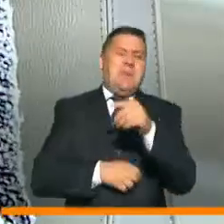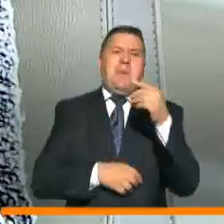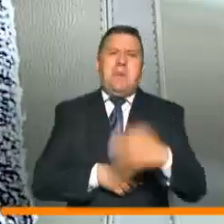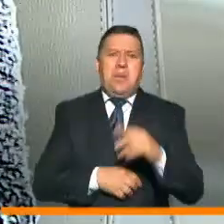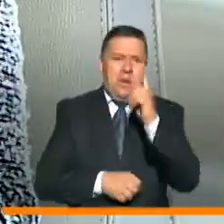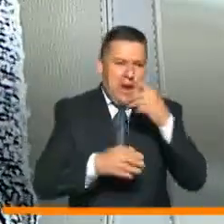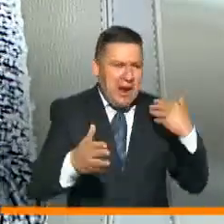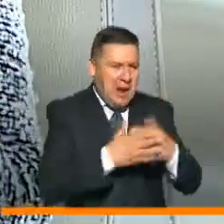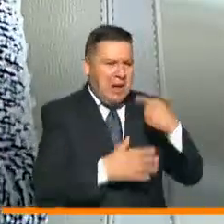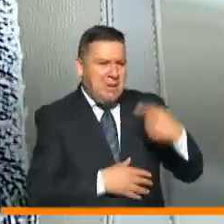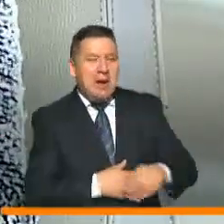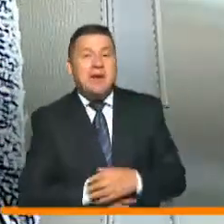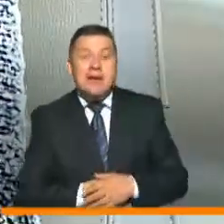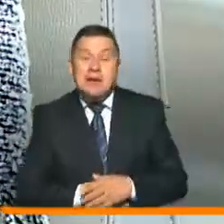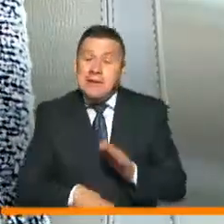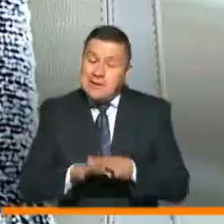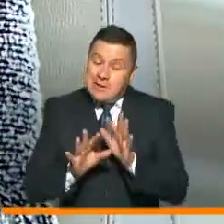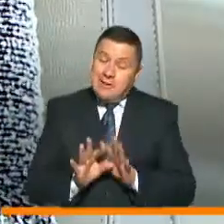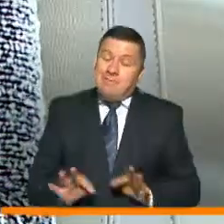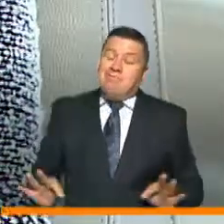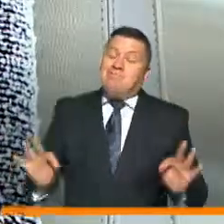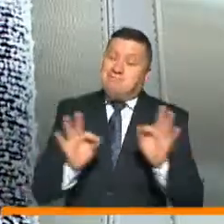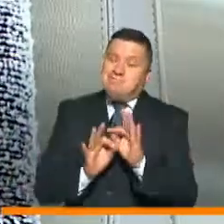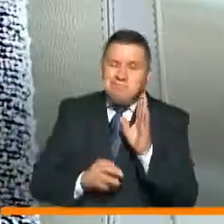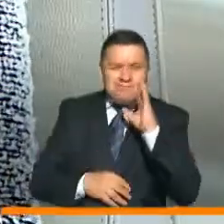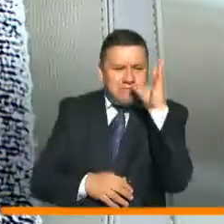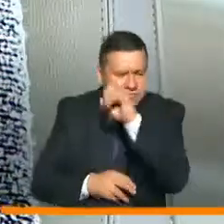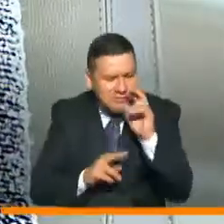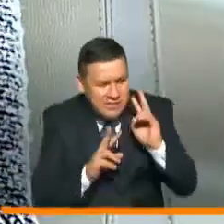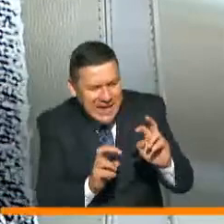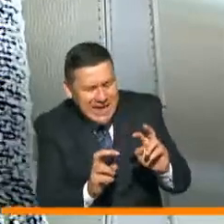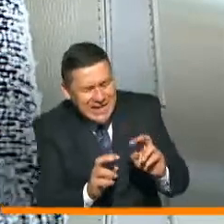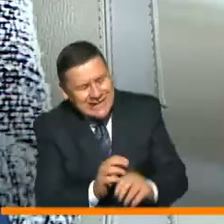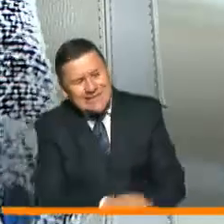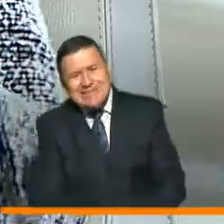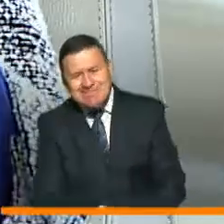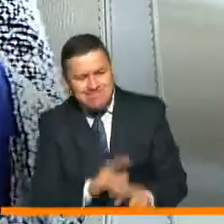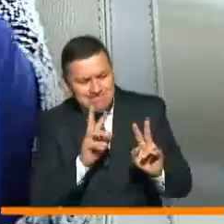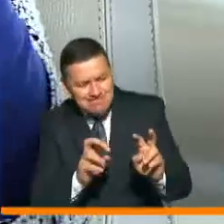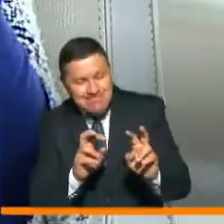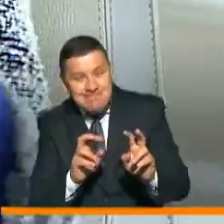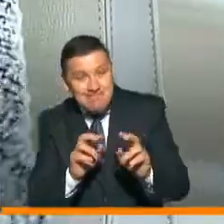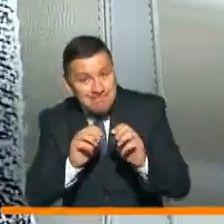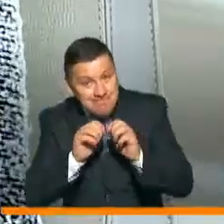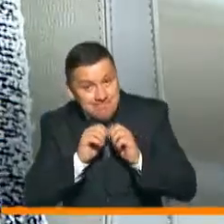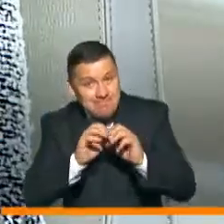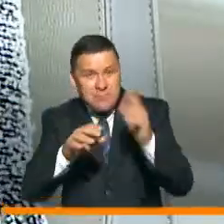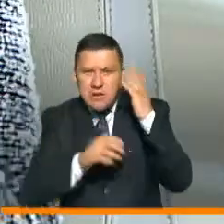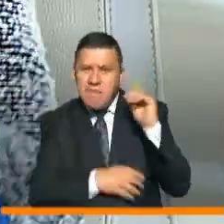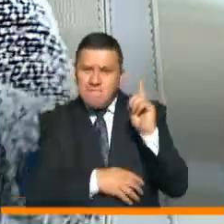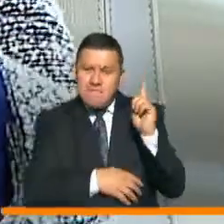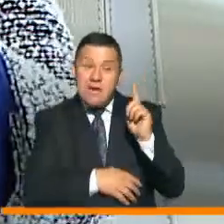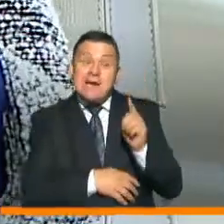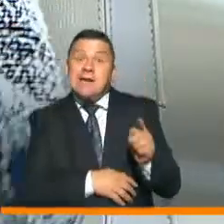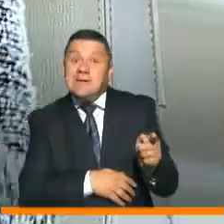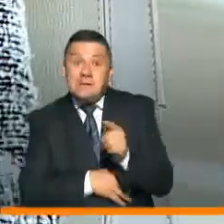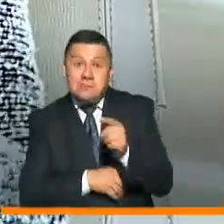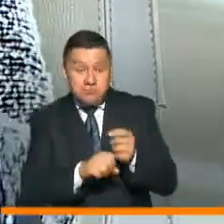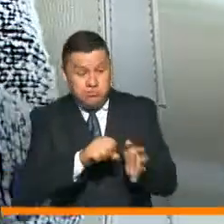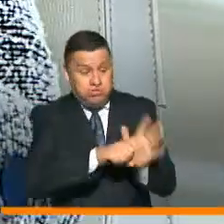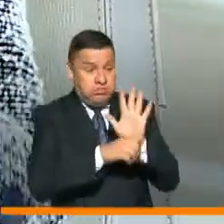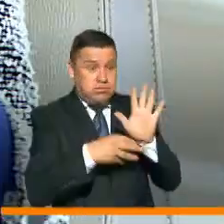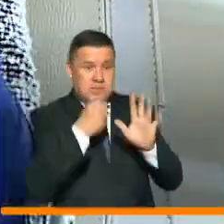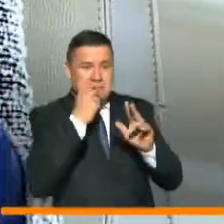este año. Algo importantísimo que hemos notado es que, y lo estamos publicando desde febrero, es que los